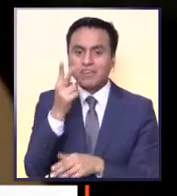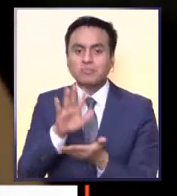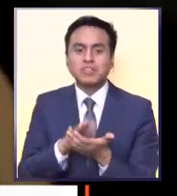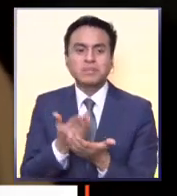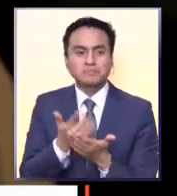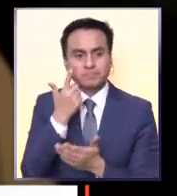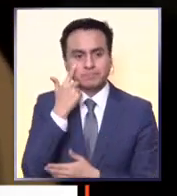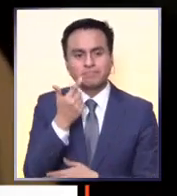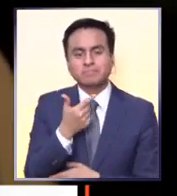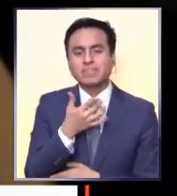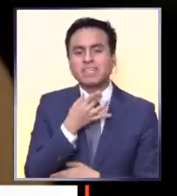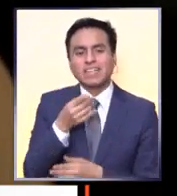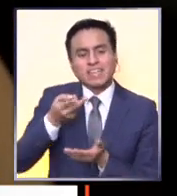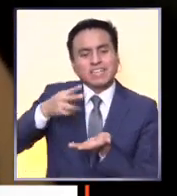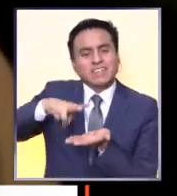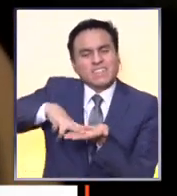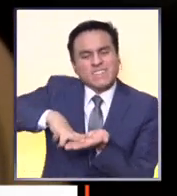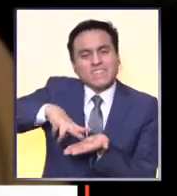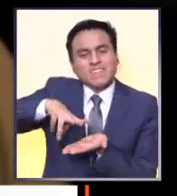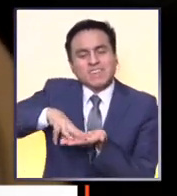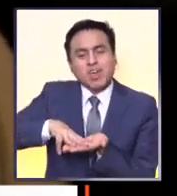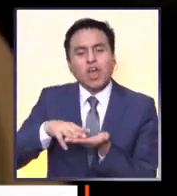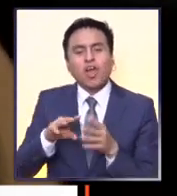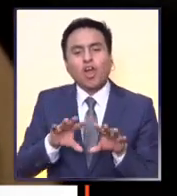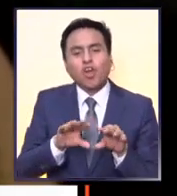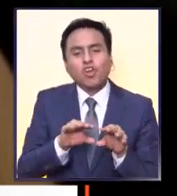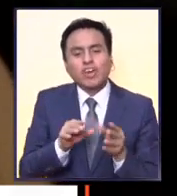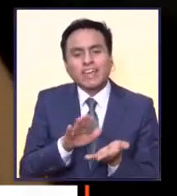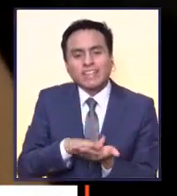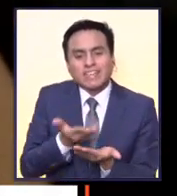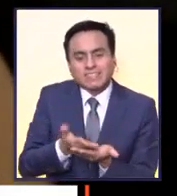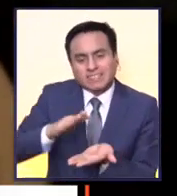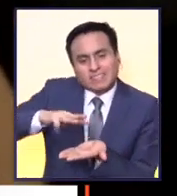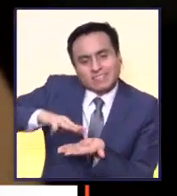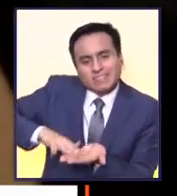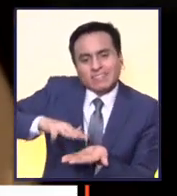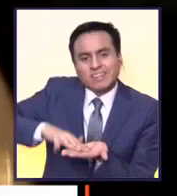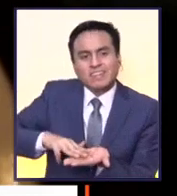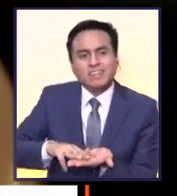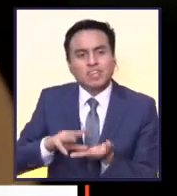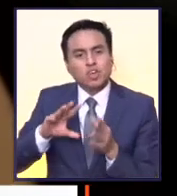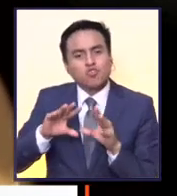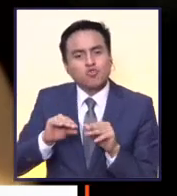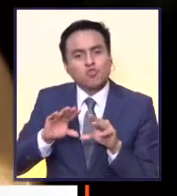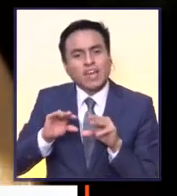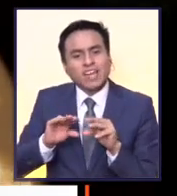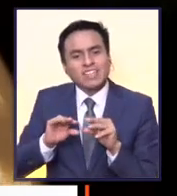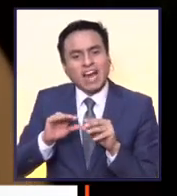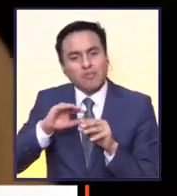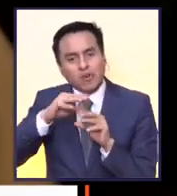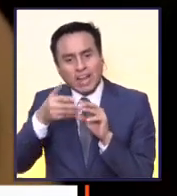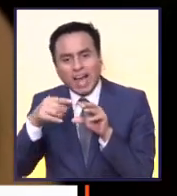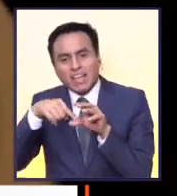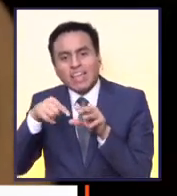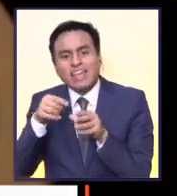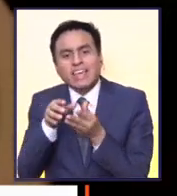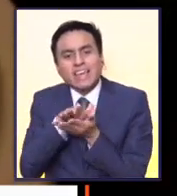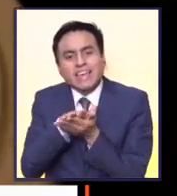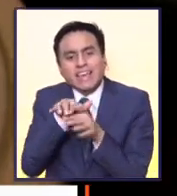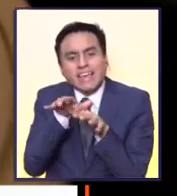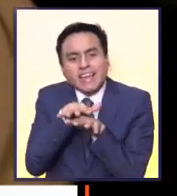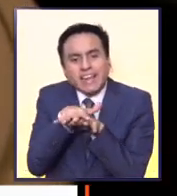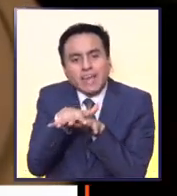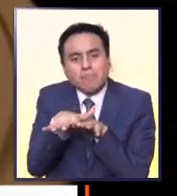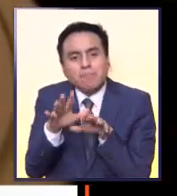Me encanta hacer esto con las croquetas, para notar también la crujiencia que tienen por fuera y la cremosidad que tenga por